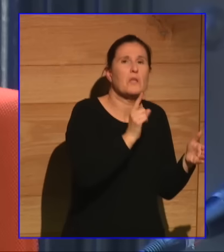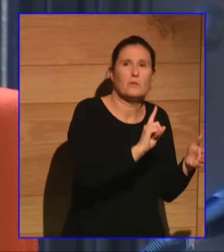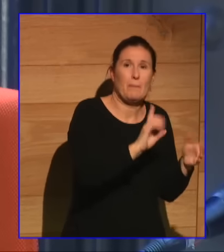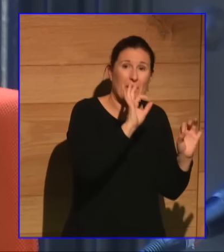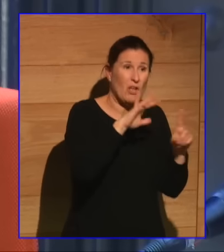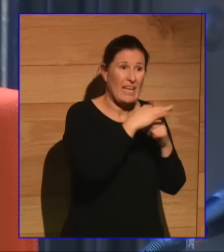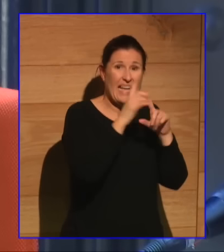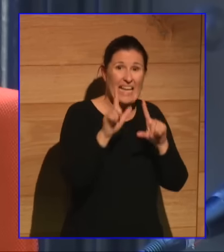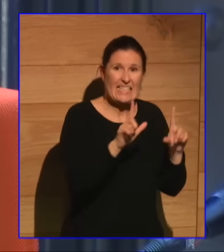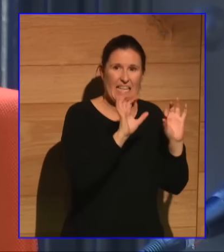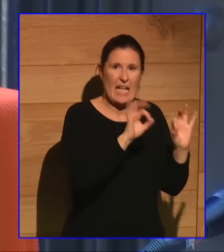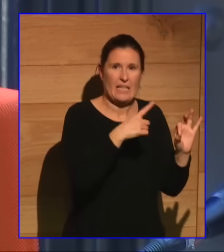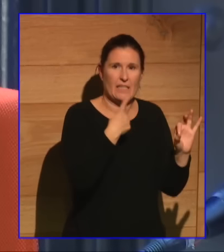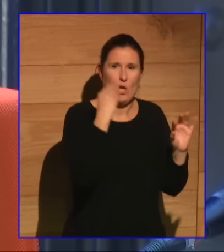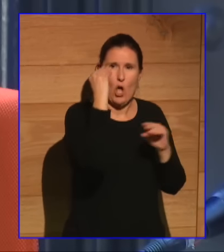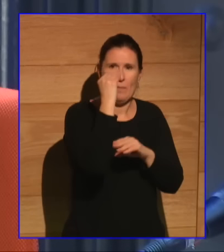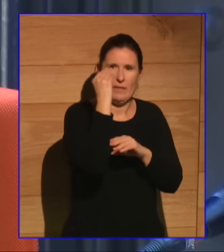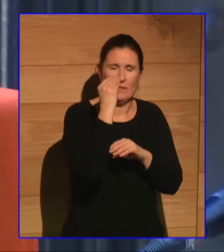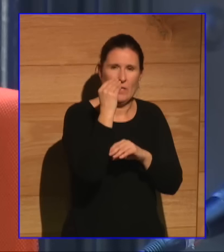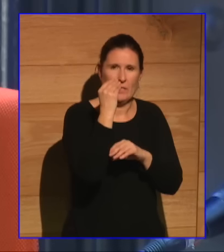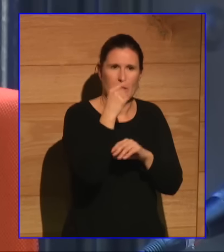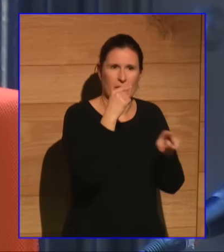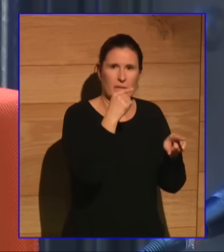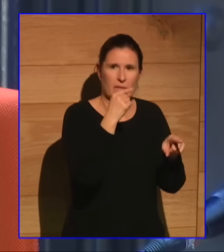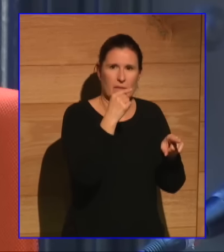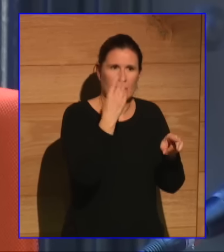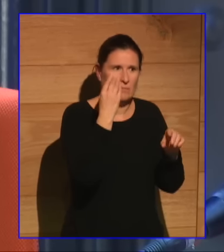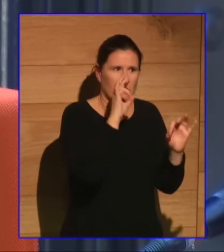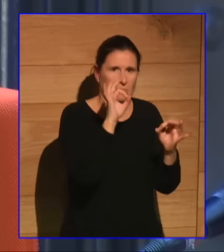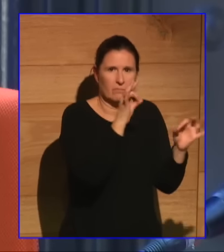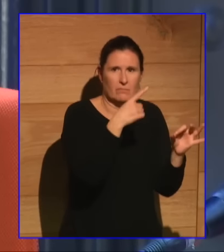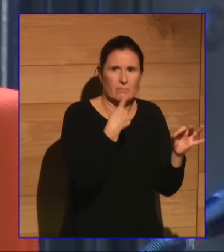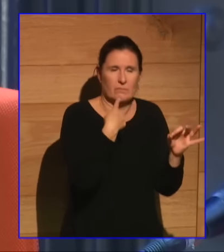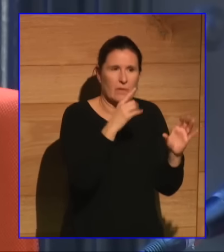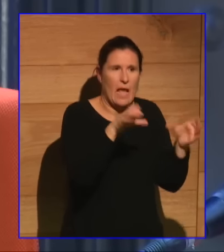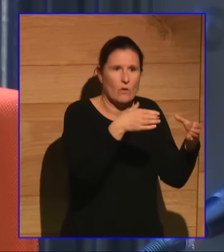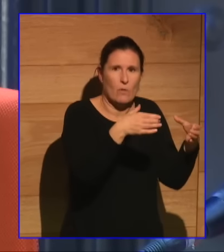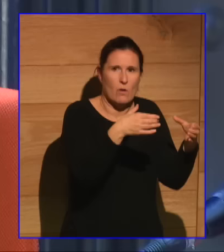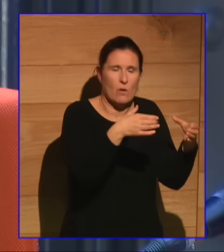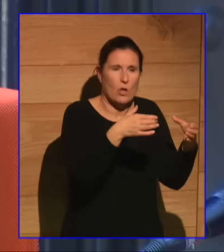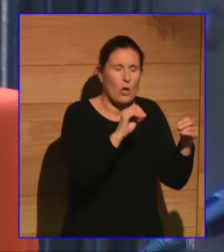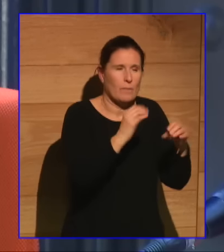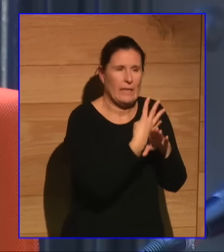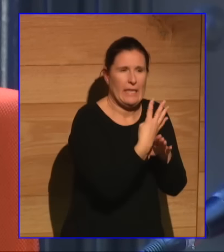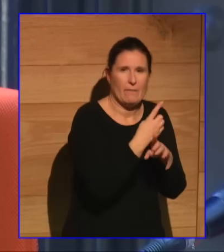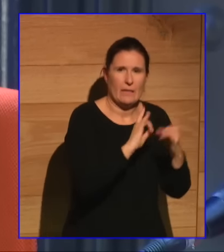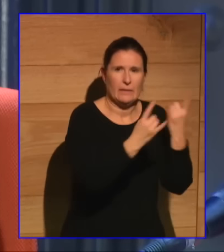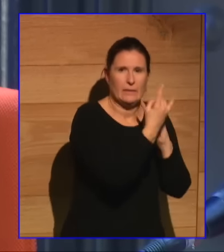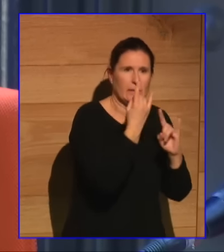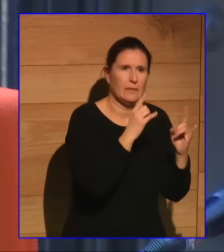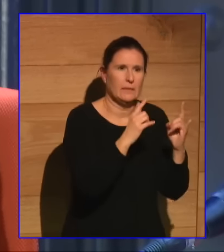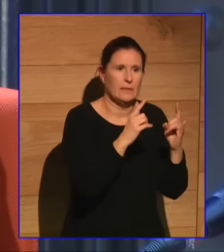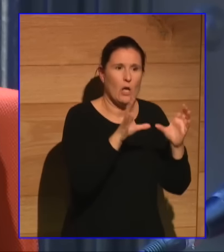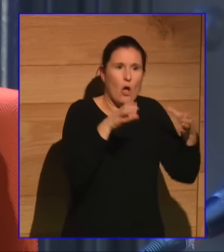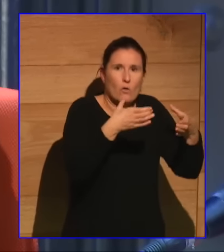de los velociraptores acechando al grupo en la, entre las hierbas, en la que el grupo